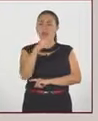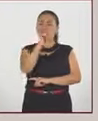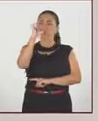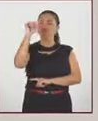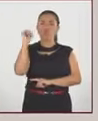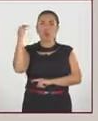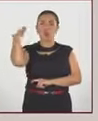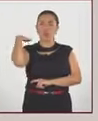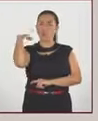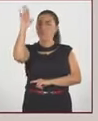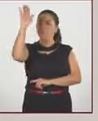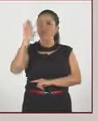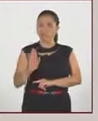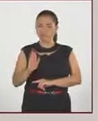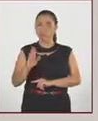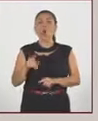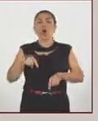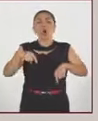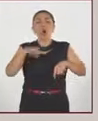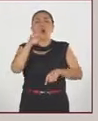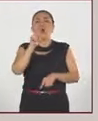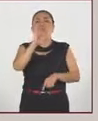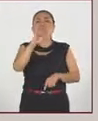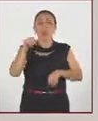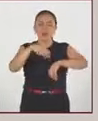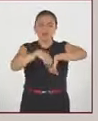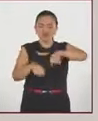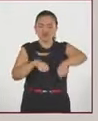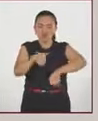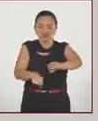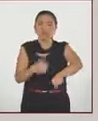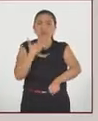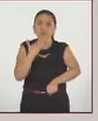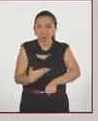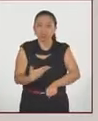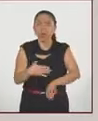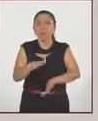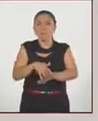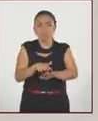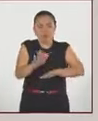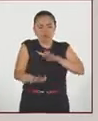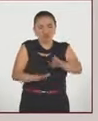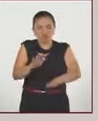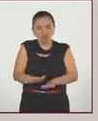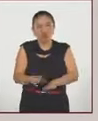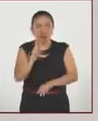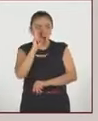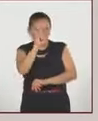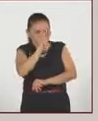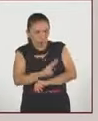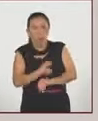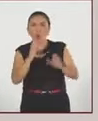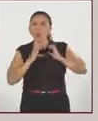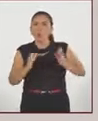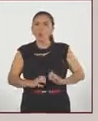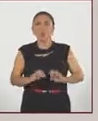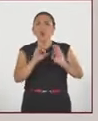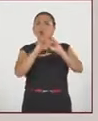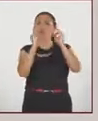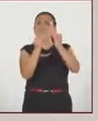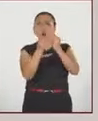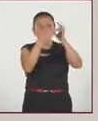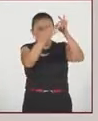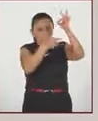la columna como de las rodillas, de los tobillos, para que tengan una asimetría, o más bien una